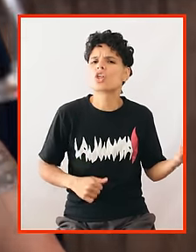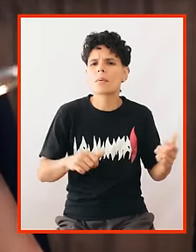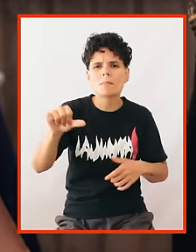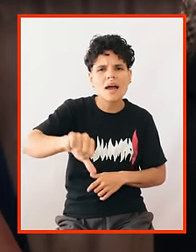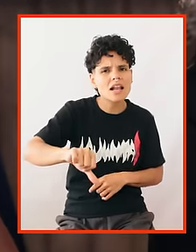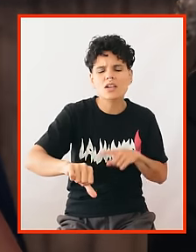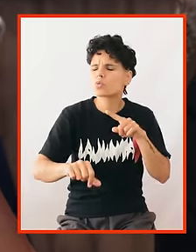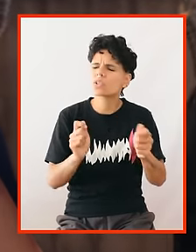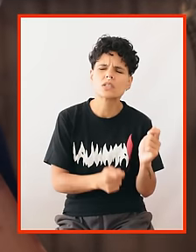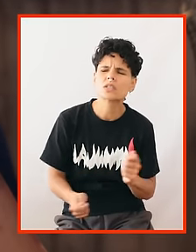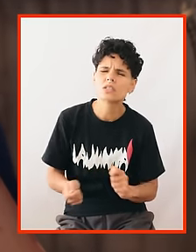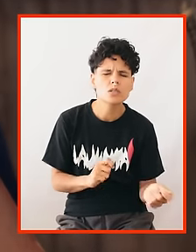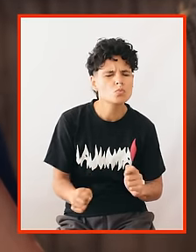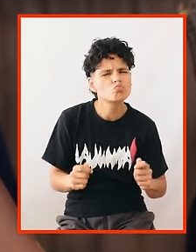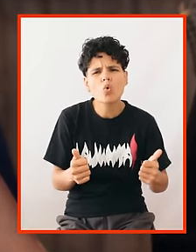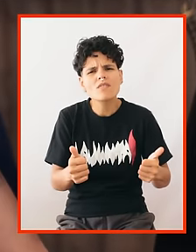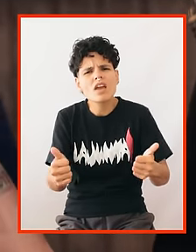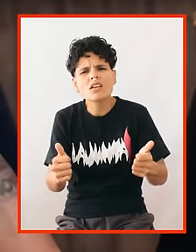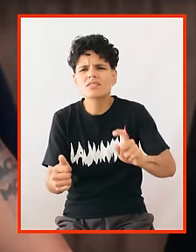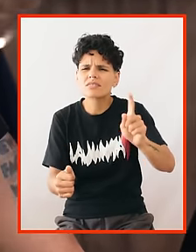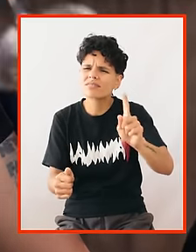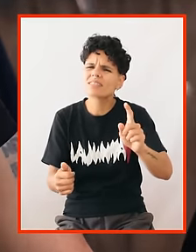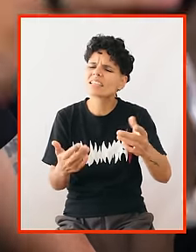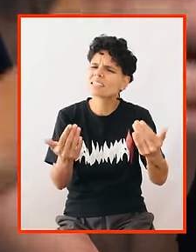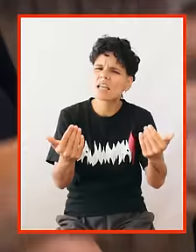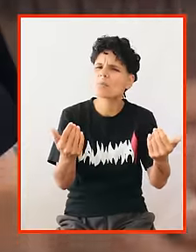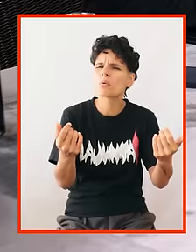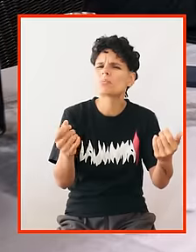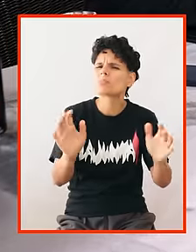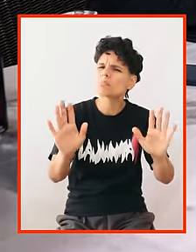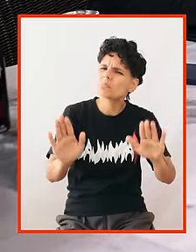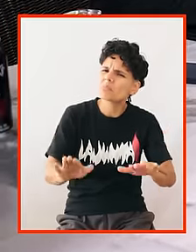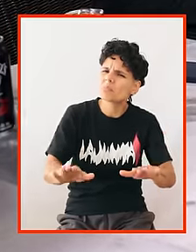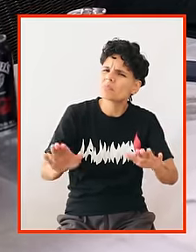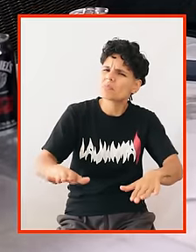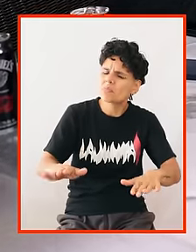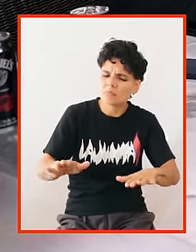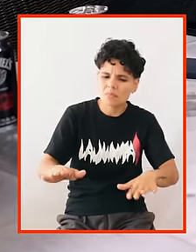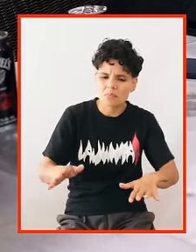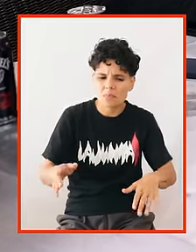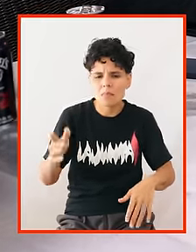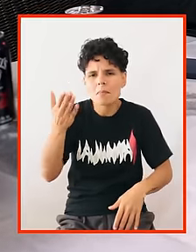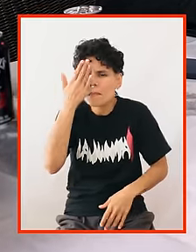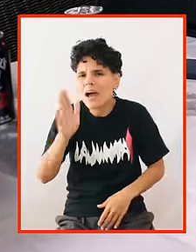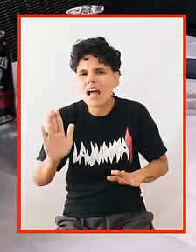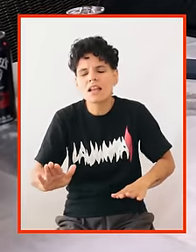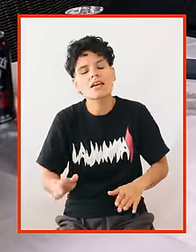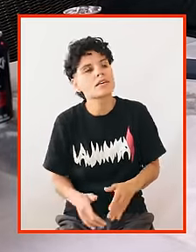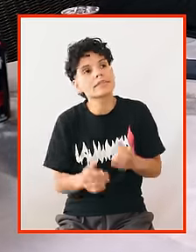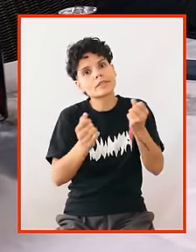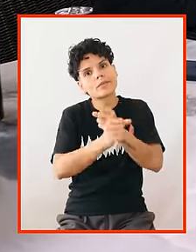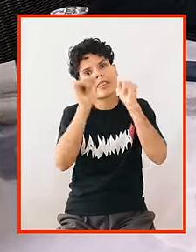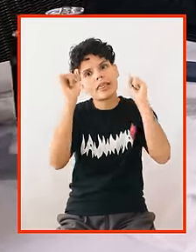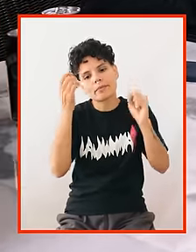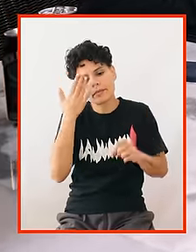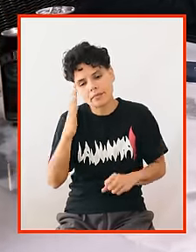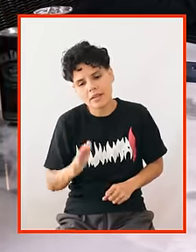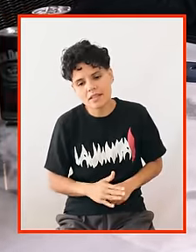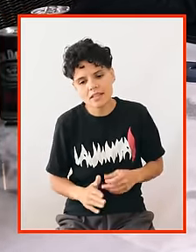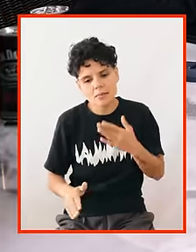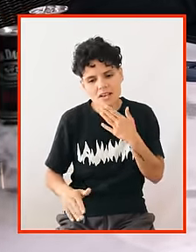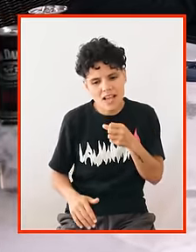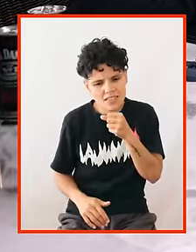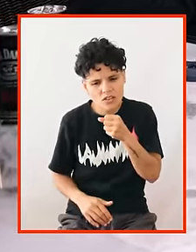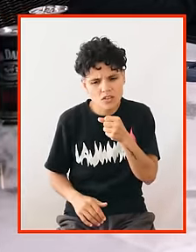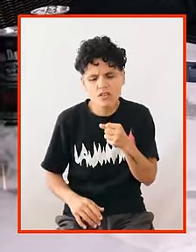Están tocando muy bien. Ahora la siguiente toma, toquen mal. Ya, pues, y no podíamos tocar mal. Pues yo estaba cantando una